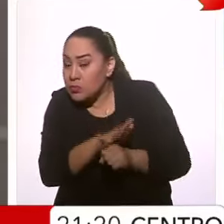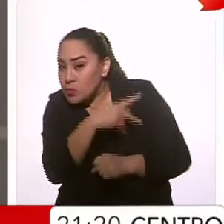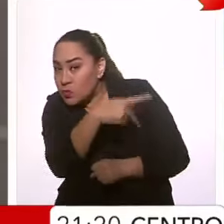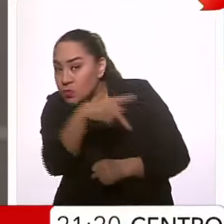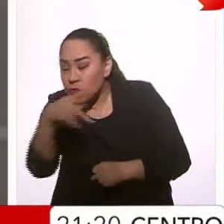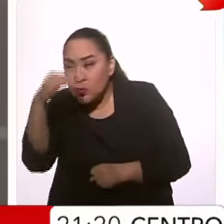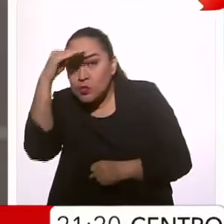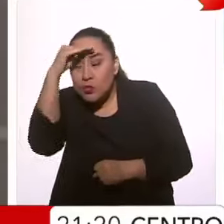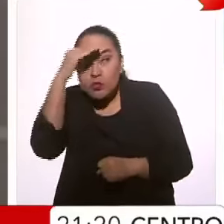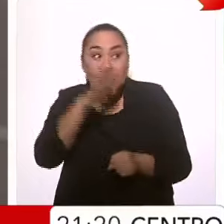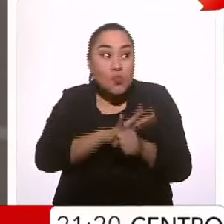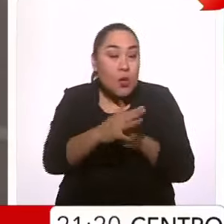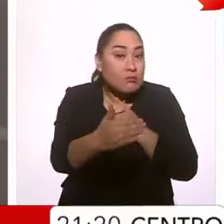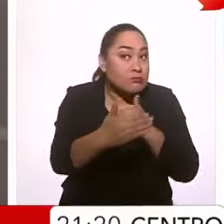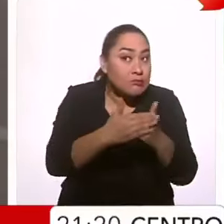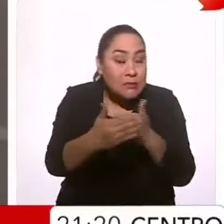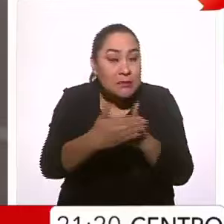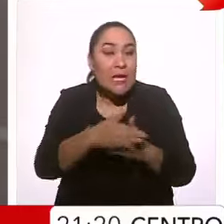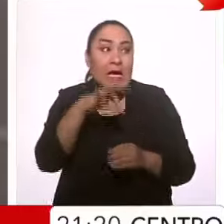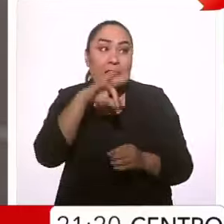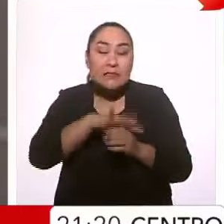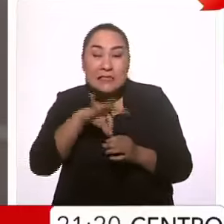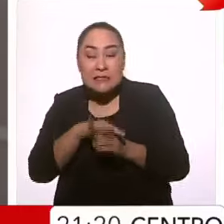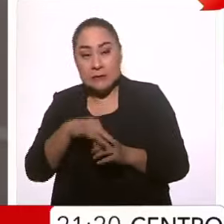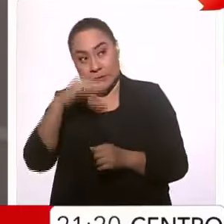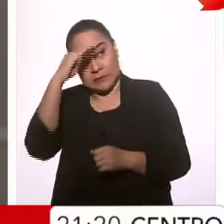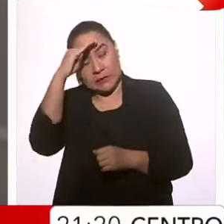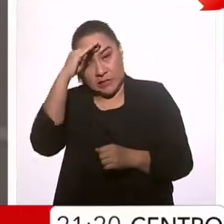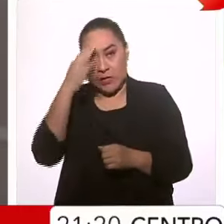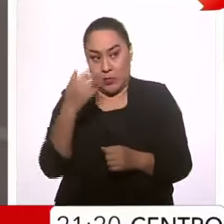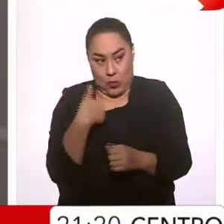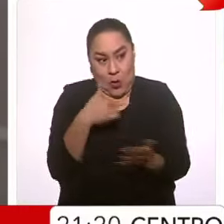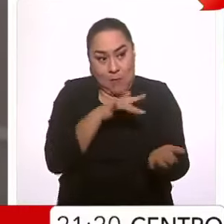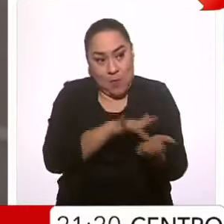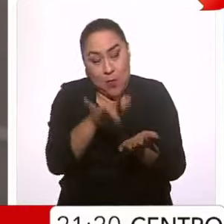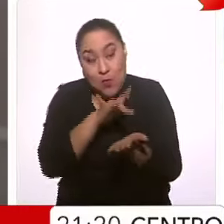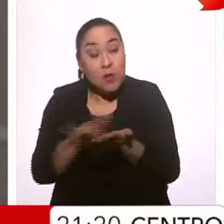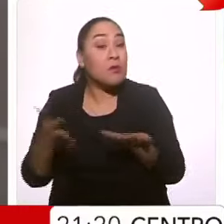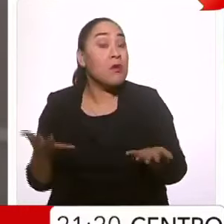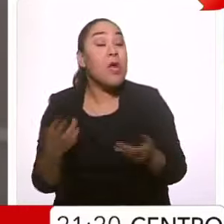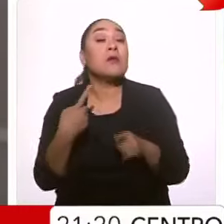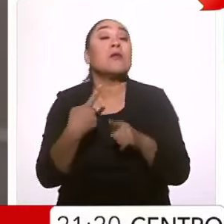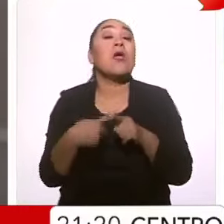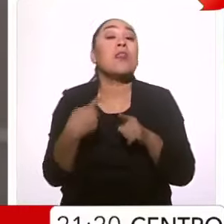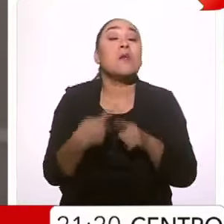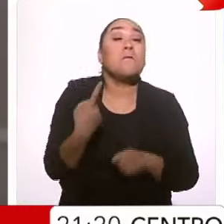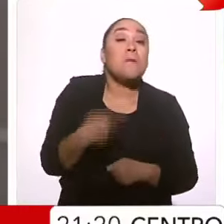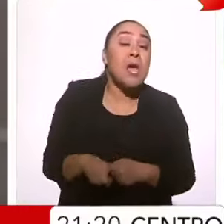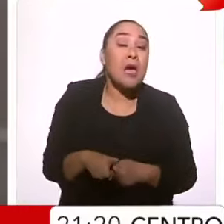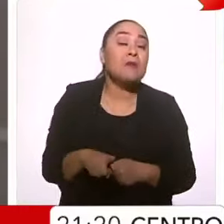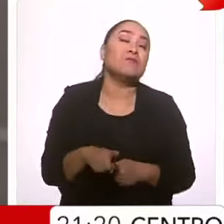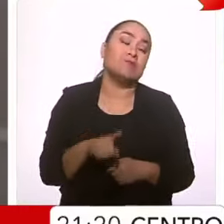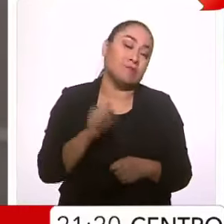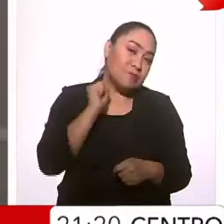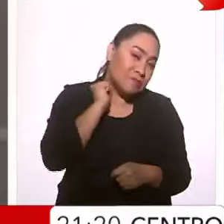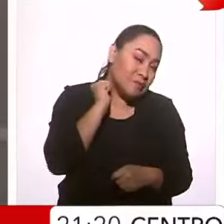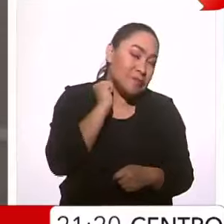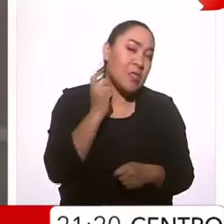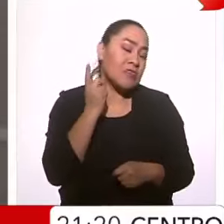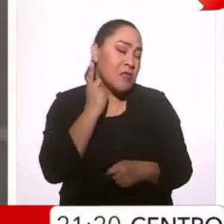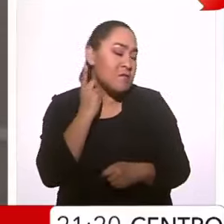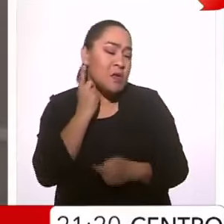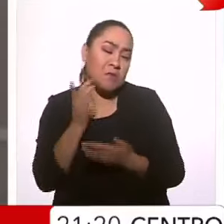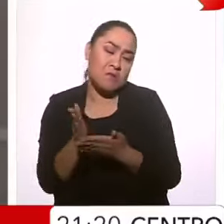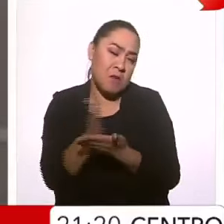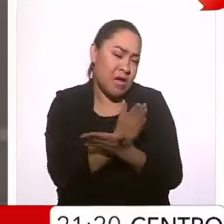estrategia electoral si ellos consideraran a ganar esas voluntades. Quienes van a decidir son los diputados y senadores. No tiene